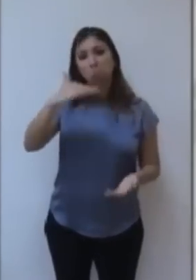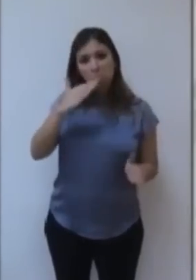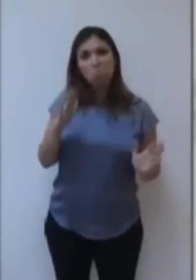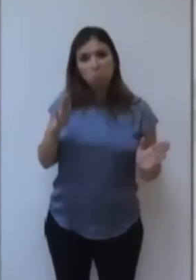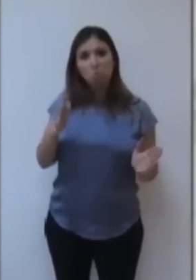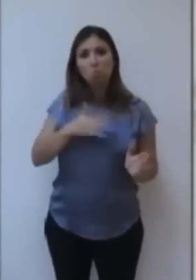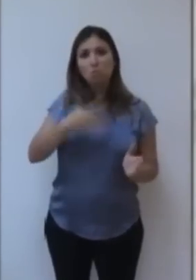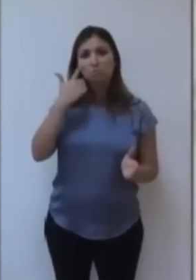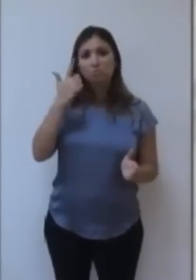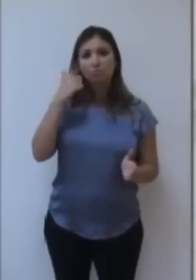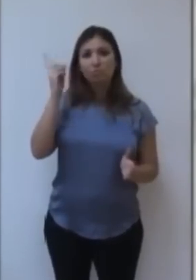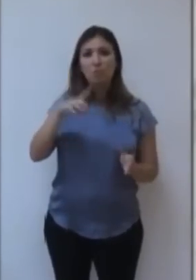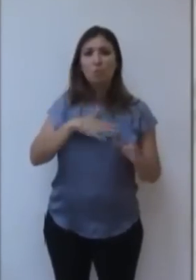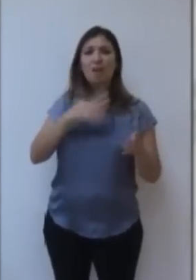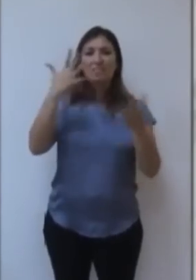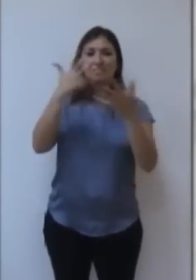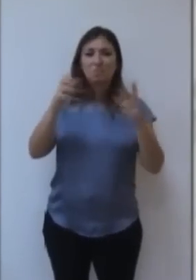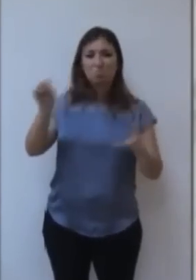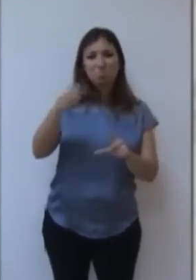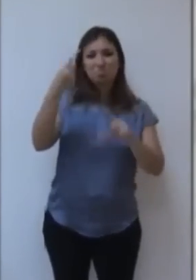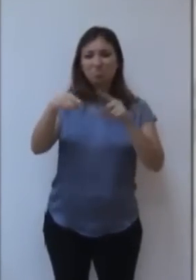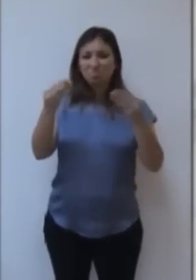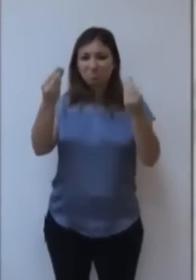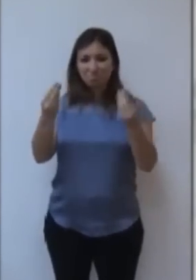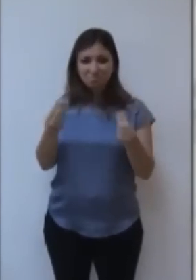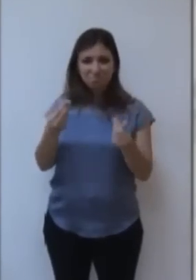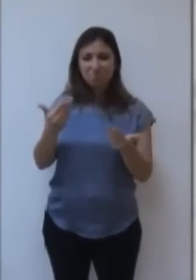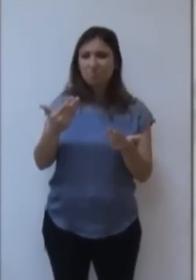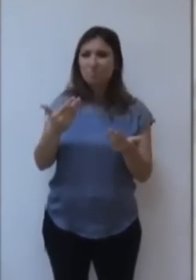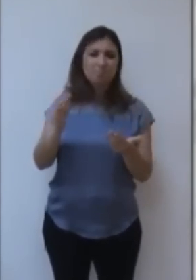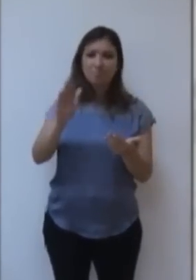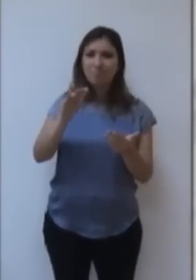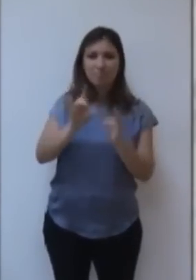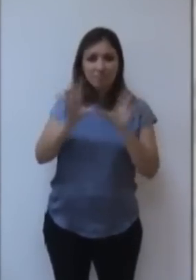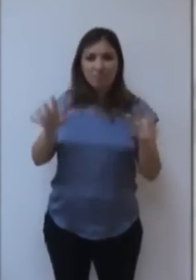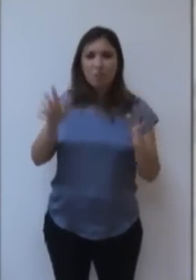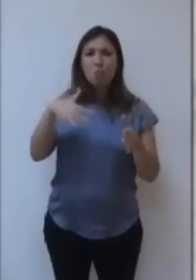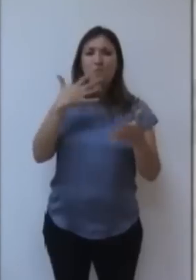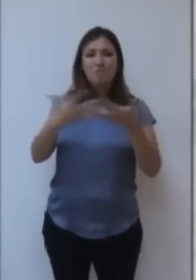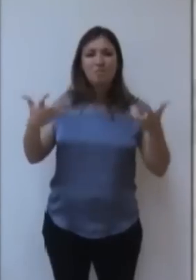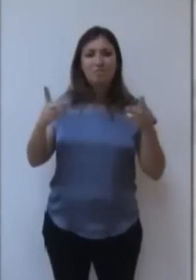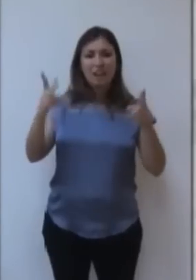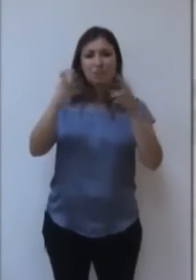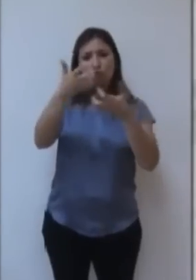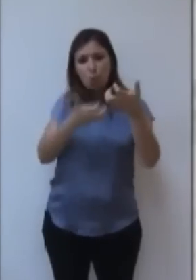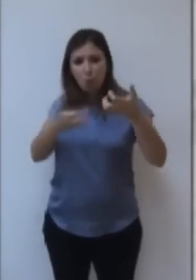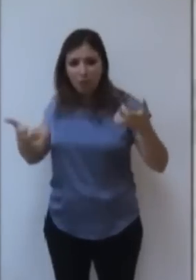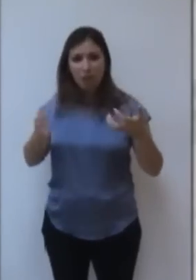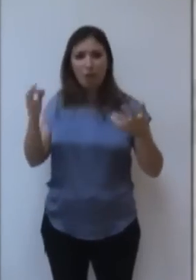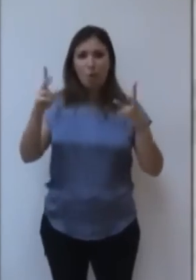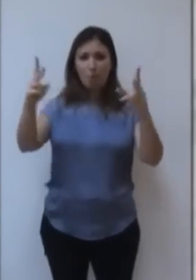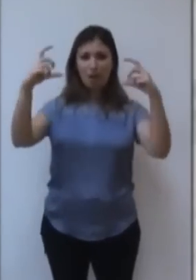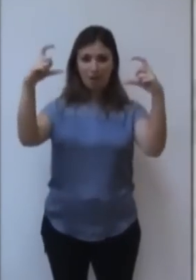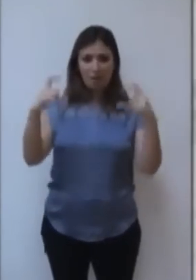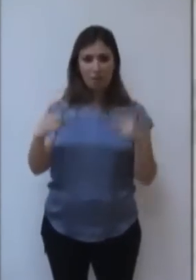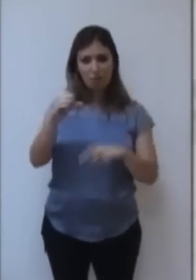bueno, te identifique puntos negros en el texto para que sepas, yo qué sé, pues si has metido muchas subordinadas, o si has metido frases de un párrafo, o si estás